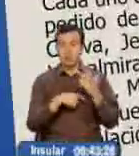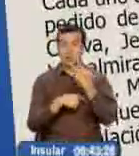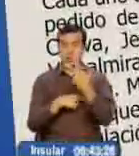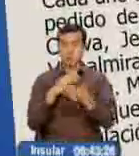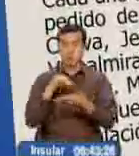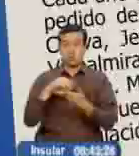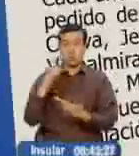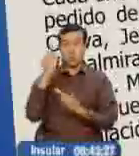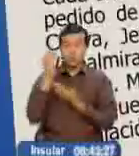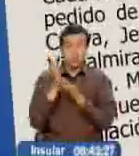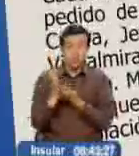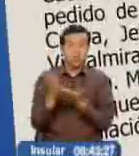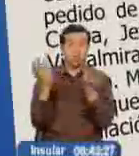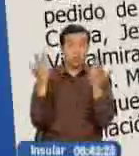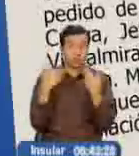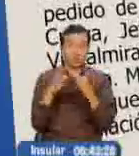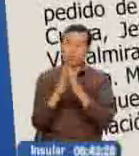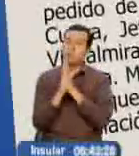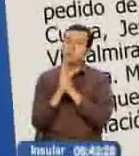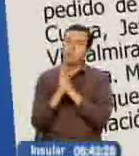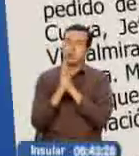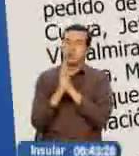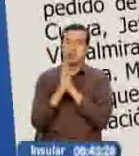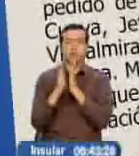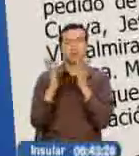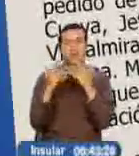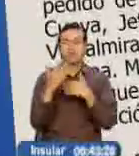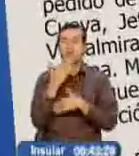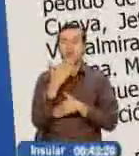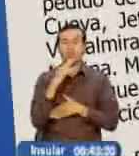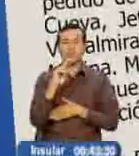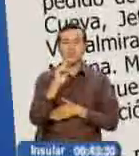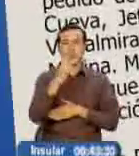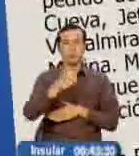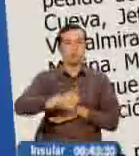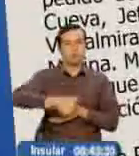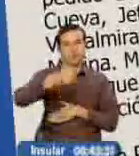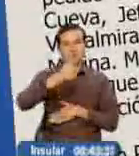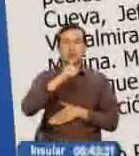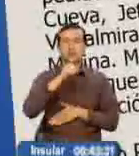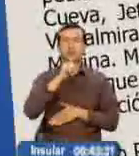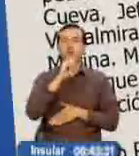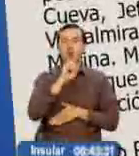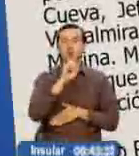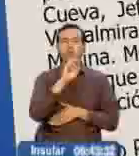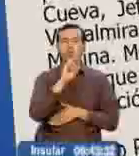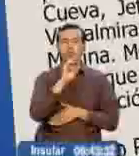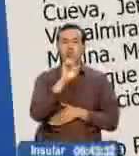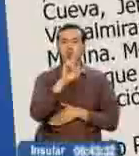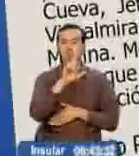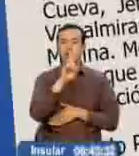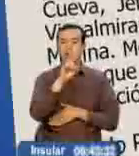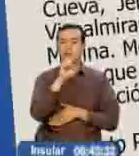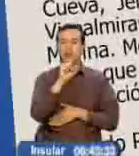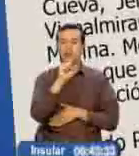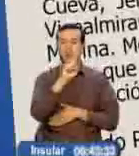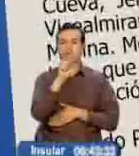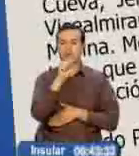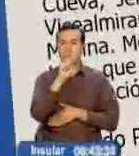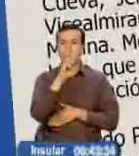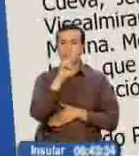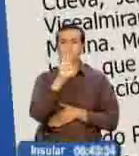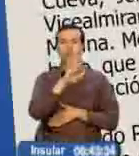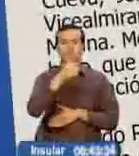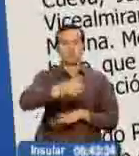de la Marina han extendido su pedido de aclaración a través del vicealmirante Osvaldo Zambrano Cueva, jefe del Comando Conjunto de las